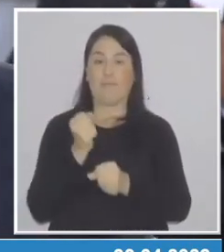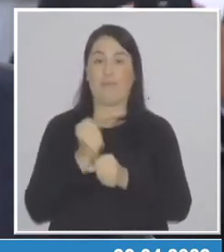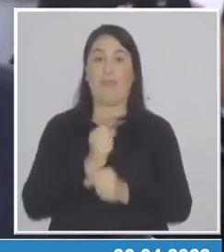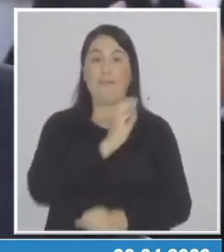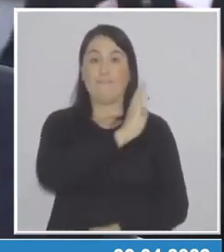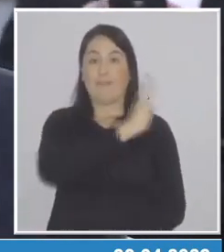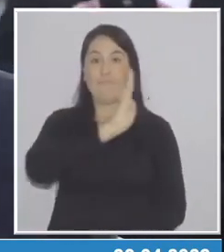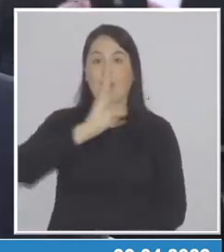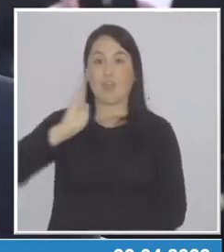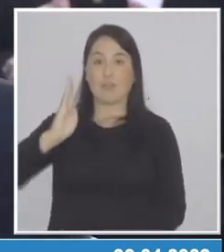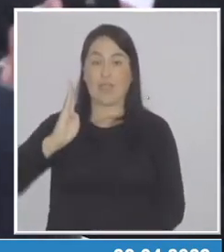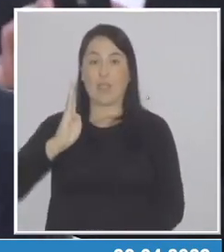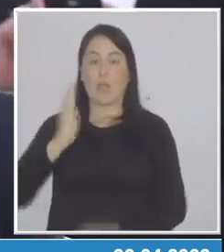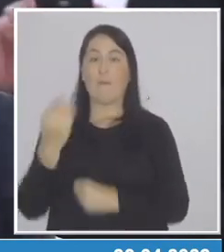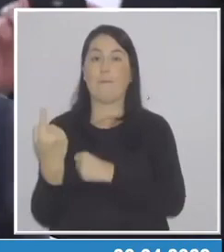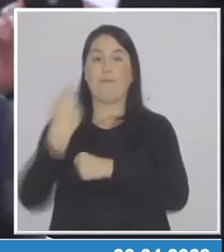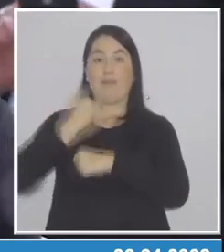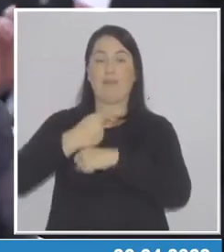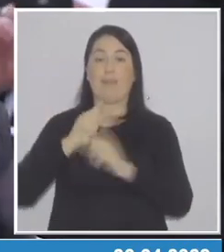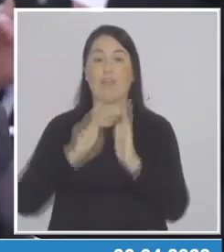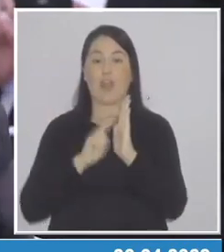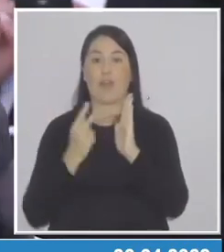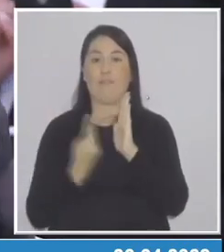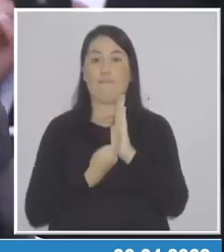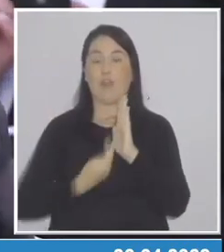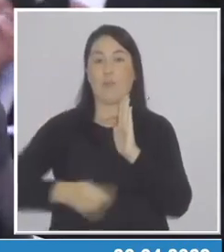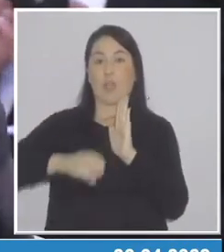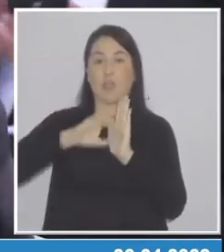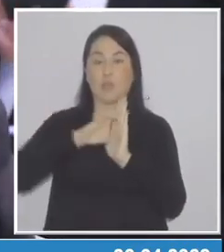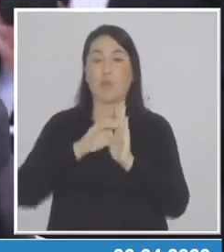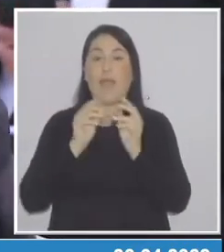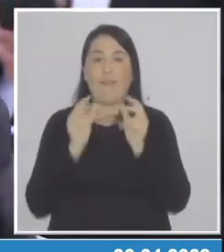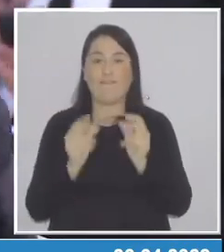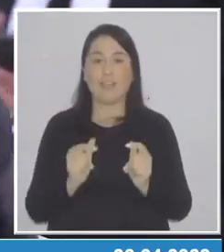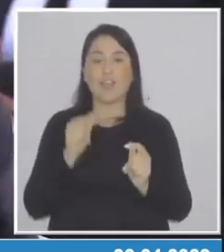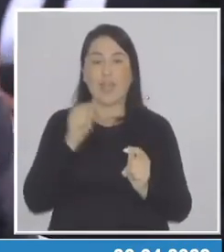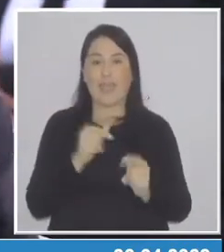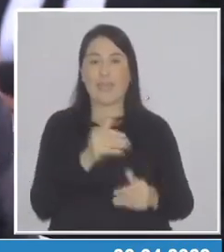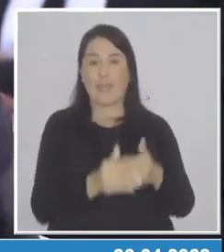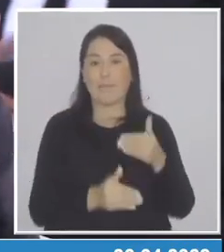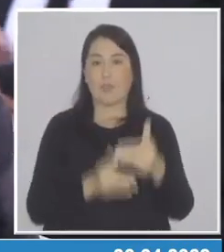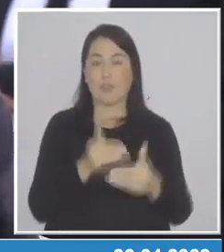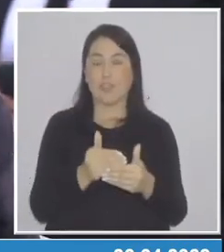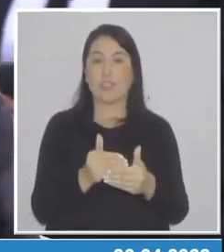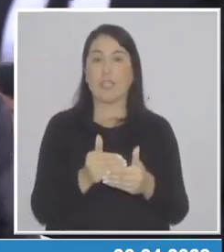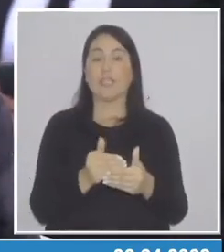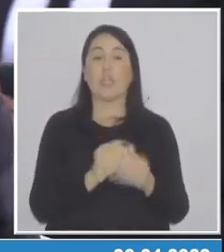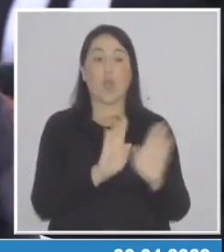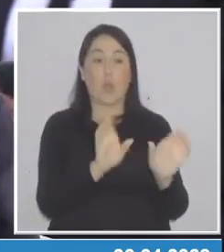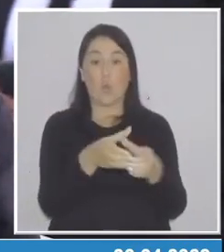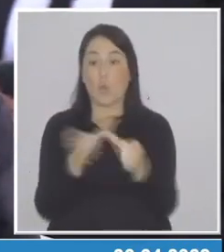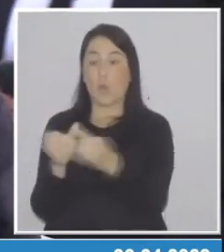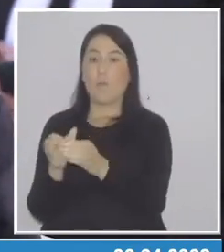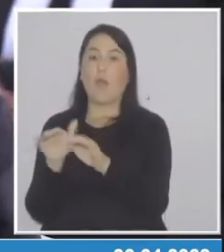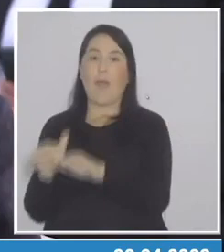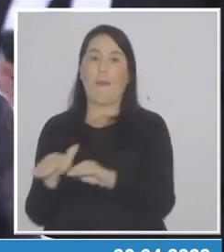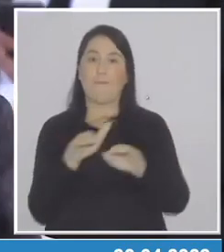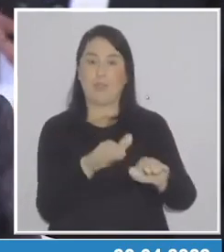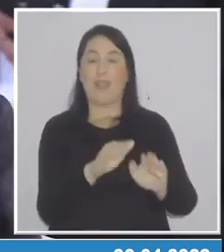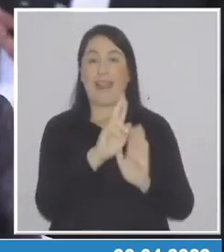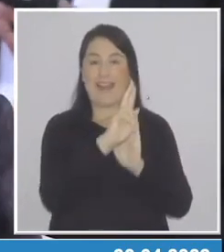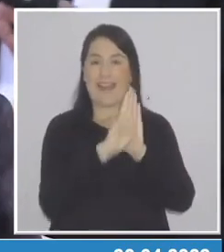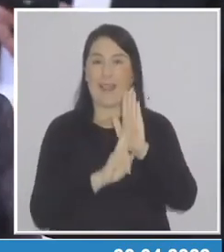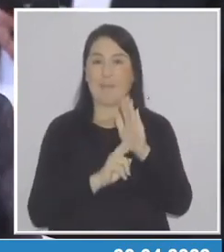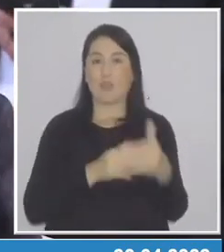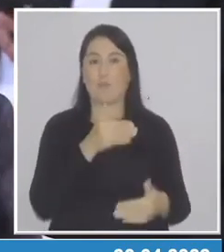sido mandatada por la reforma constitucional que habilitó este proceso a apoyar a sus órganos y por el reglamento del proceso